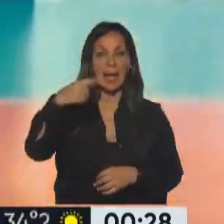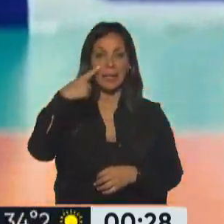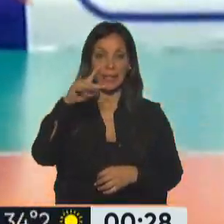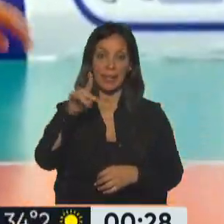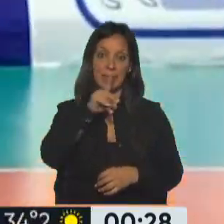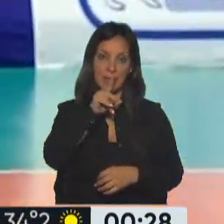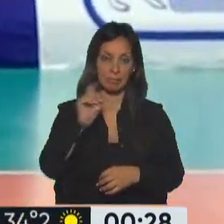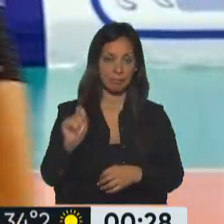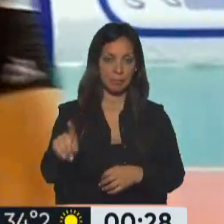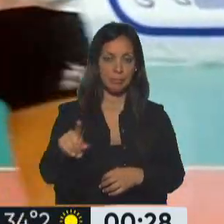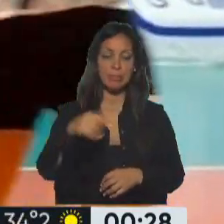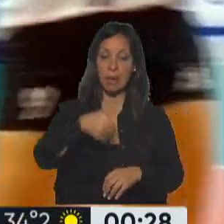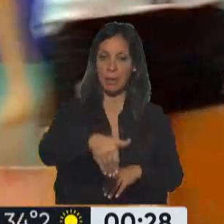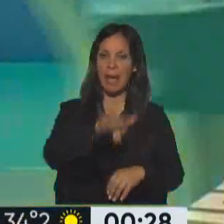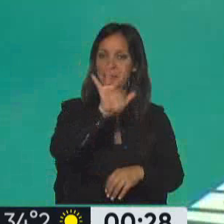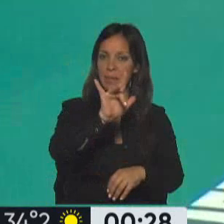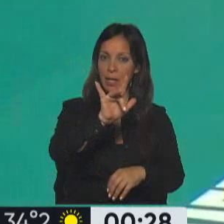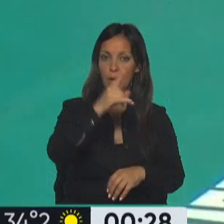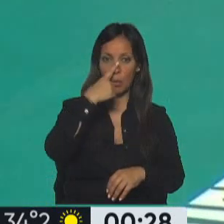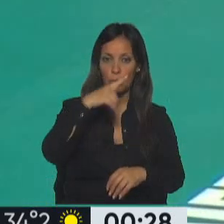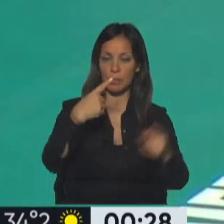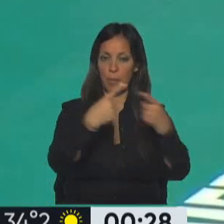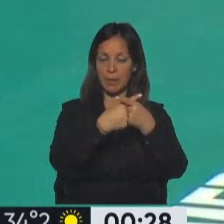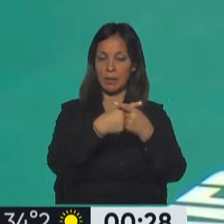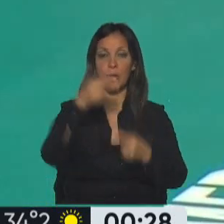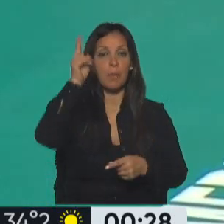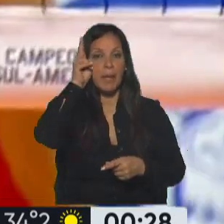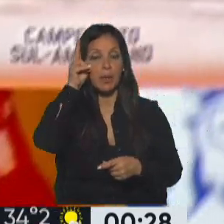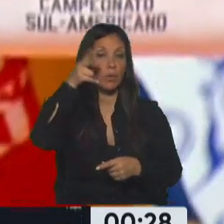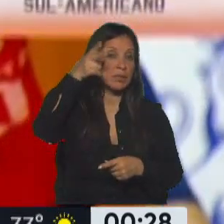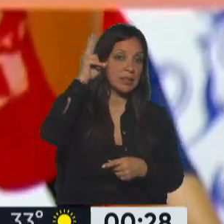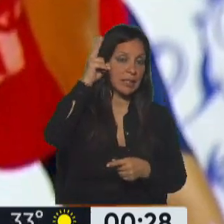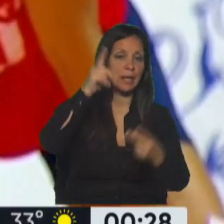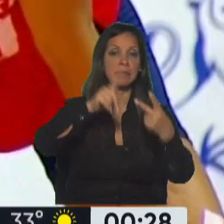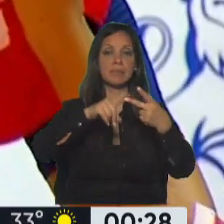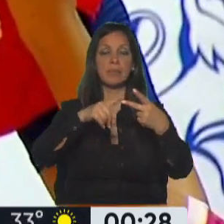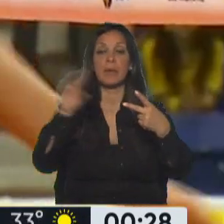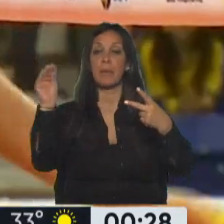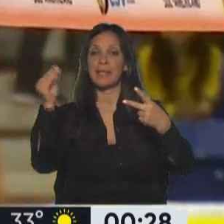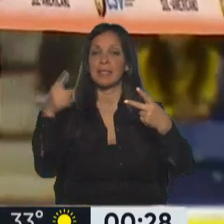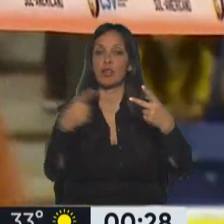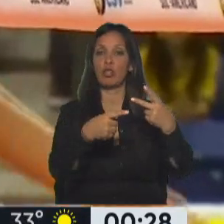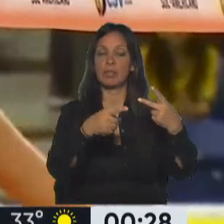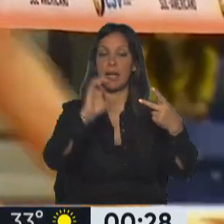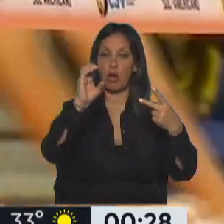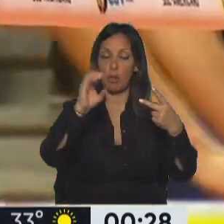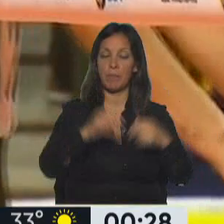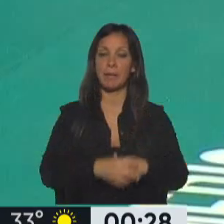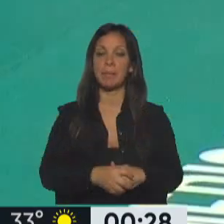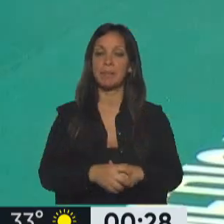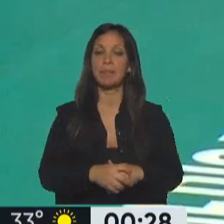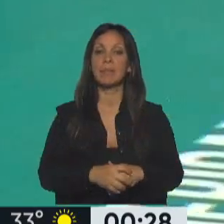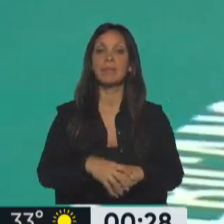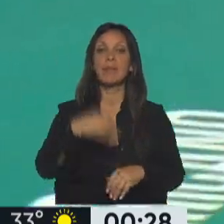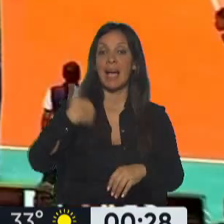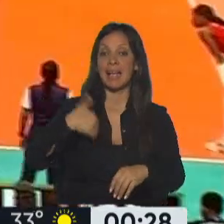este miércoles con los partidos Perú-Chile y Brasil-Colombia, porque la Argentina justamente logra el segundo puesto tras